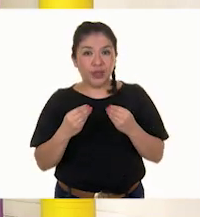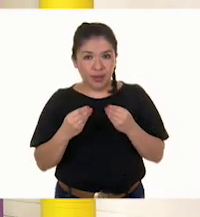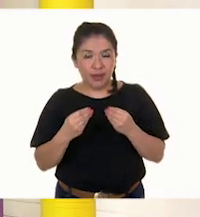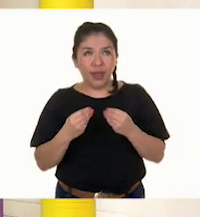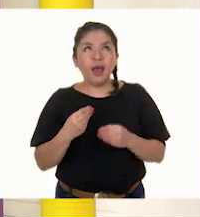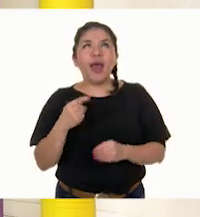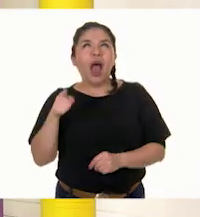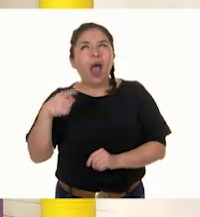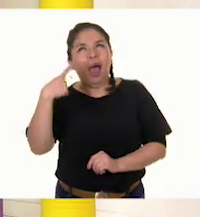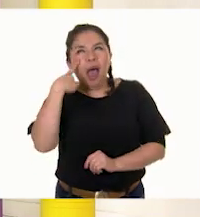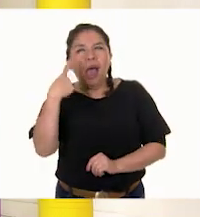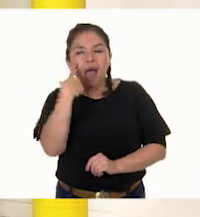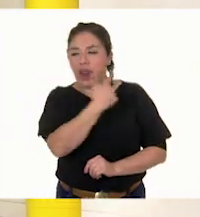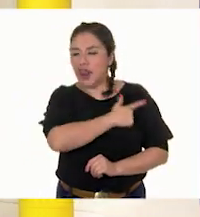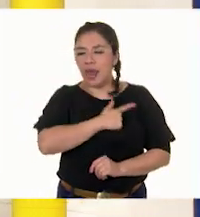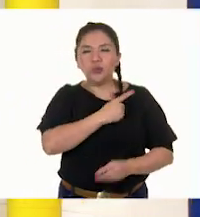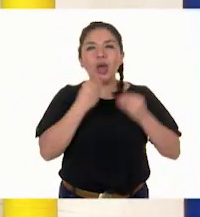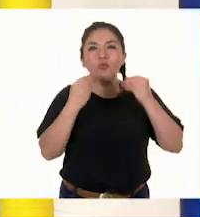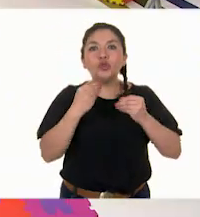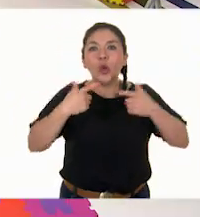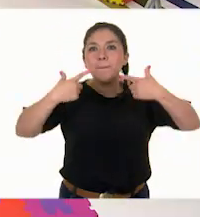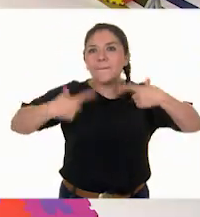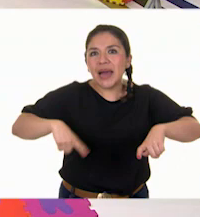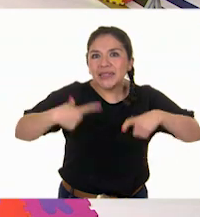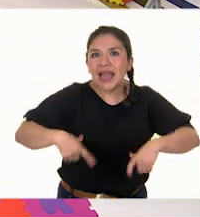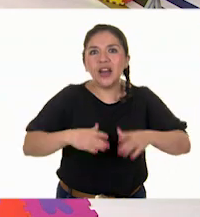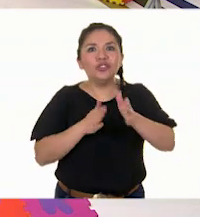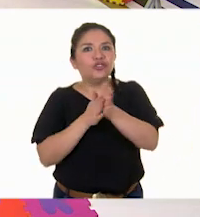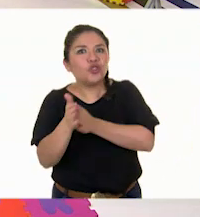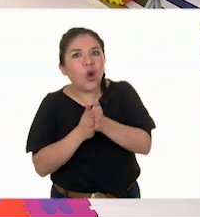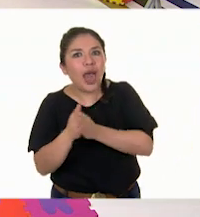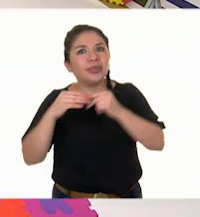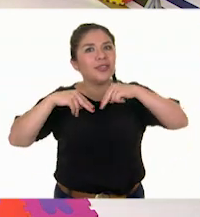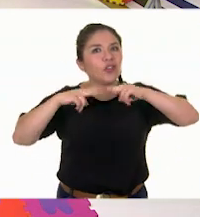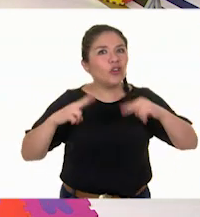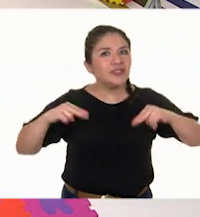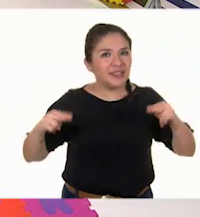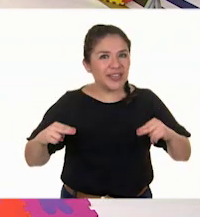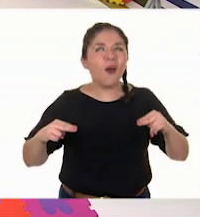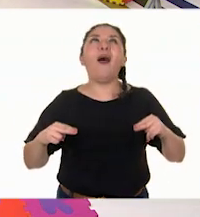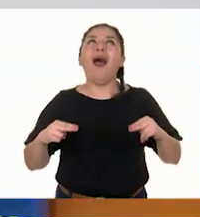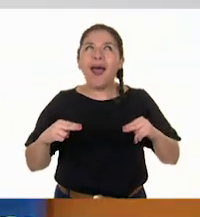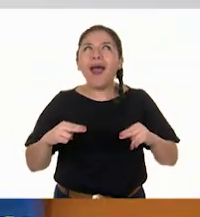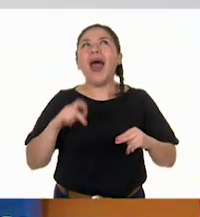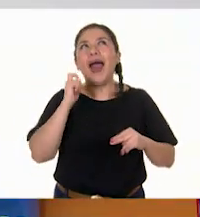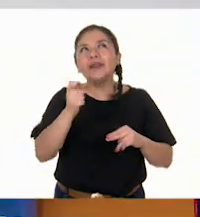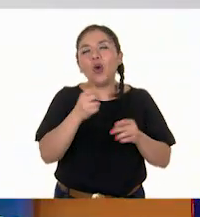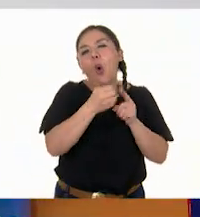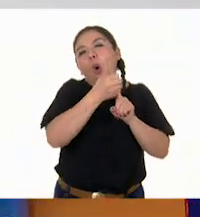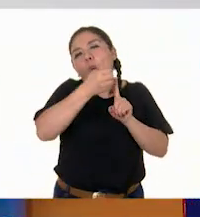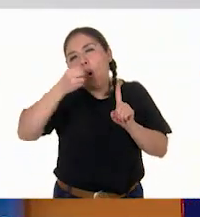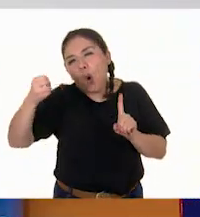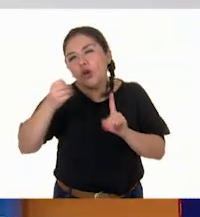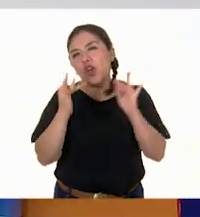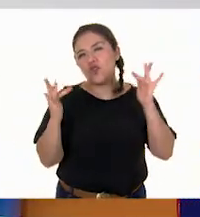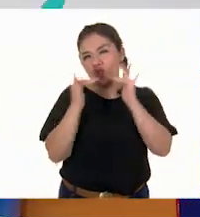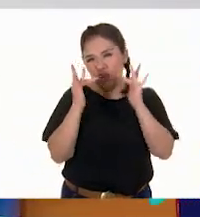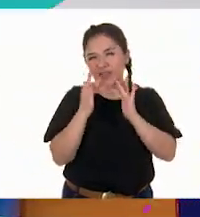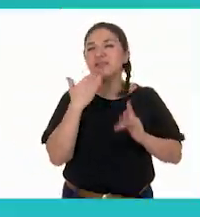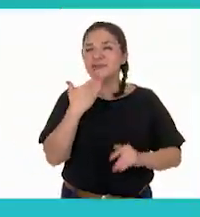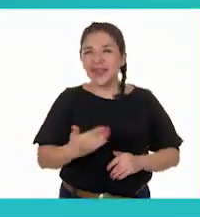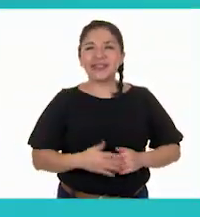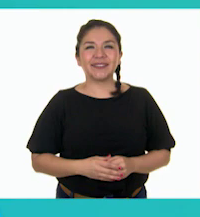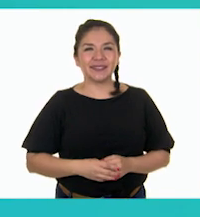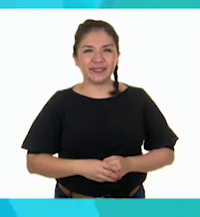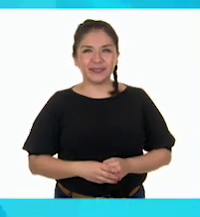el tocino, ajá, el pastel, el conecta, chocolate. ¿No? Para dar continuidad, para perfecto, dar conexión. Muy bien.